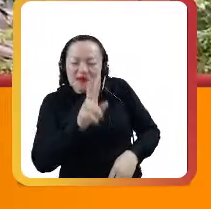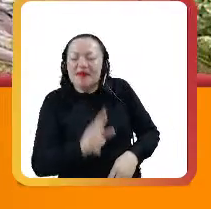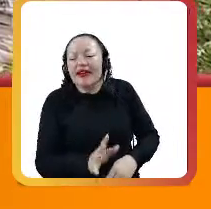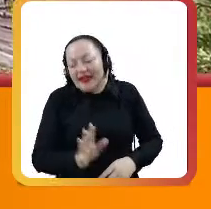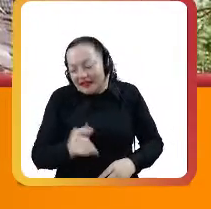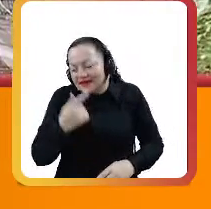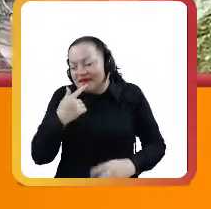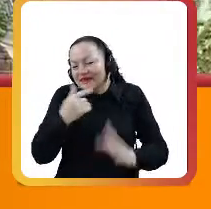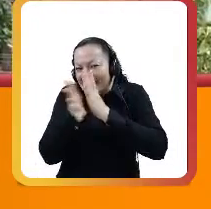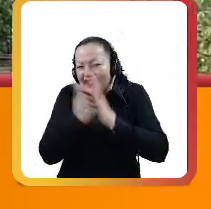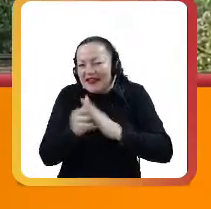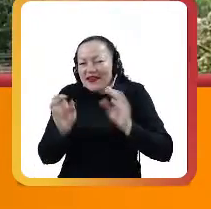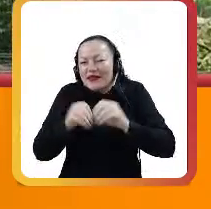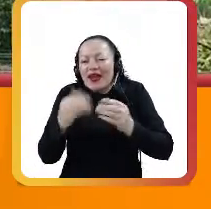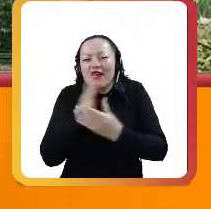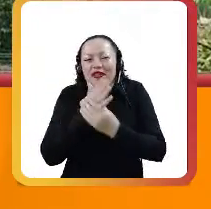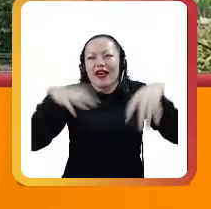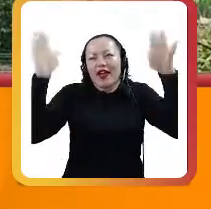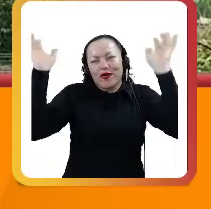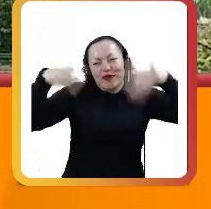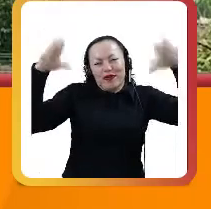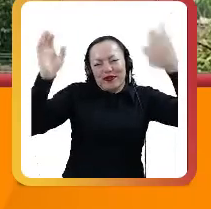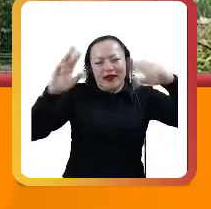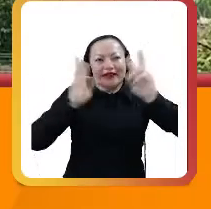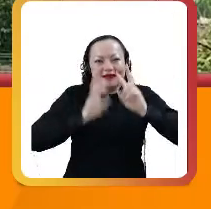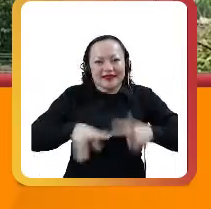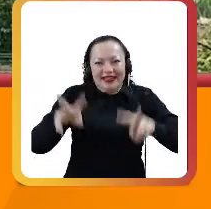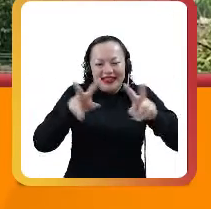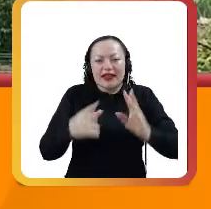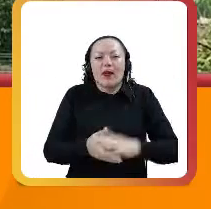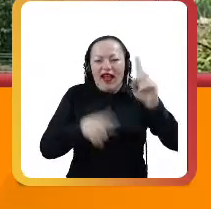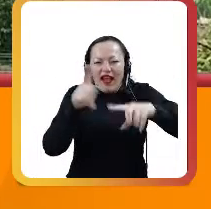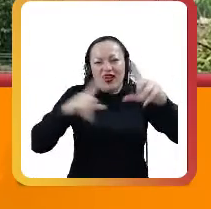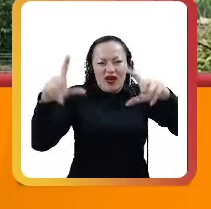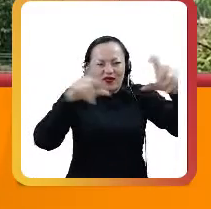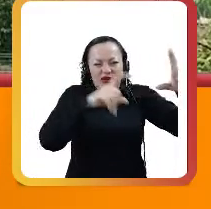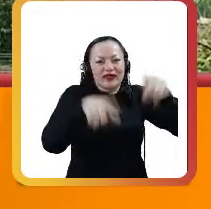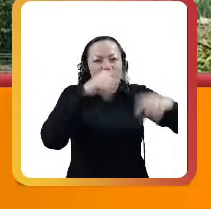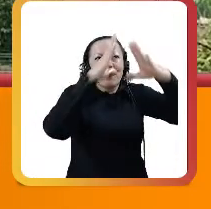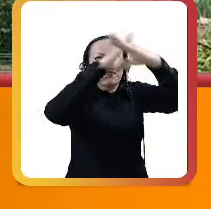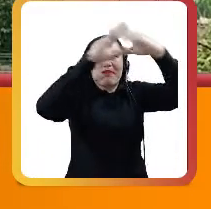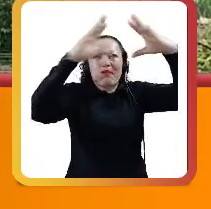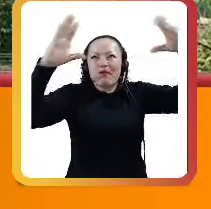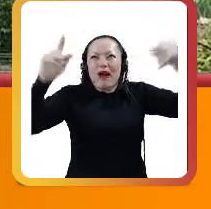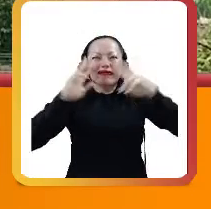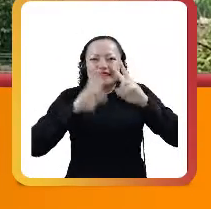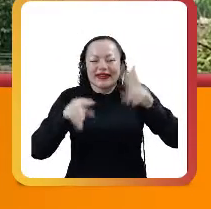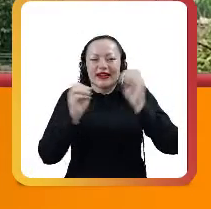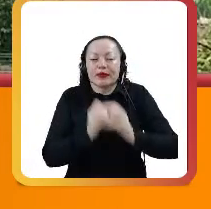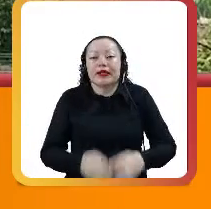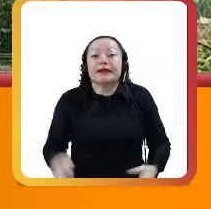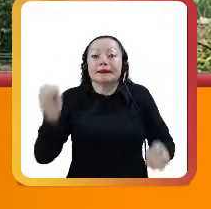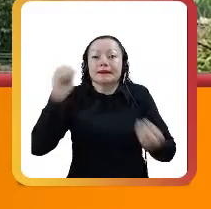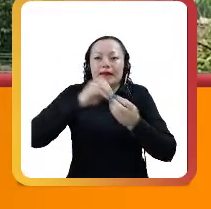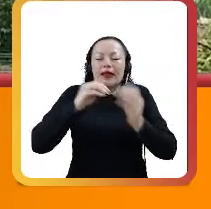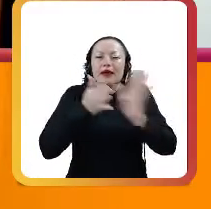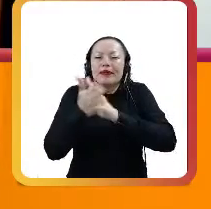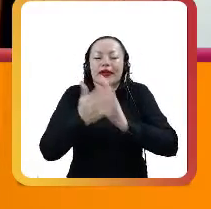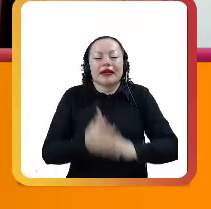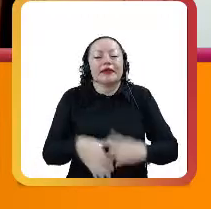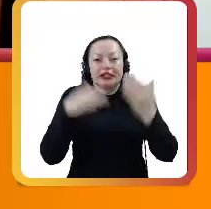ahí está, La Dorada bajo la lluvia, algunas gotas se ven por ahí corriendo, nada, ahí está. Vamos a darnos una